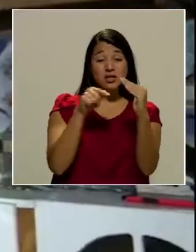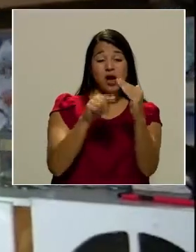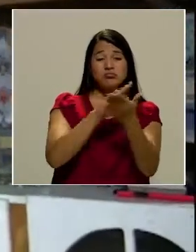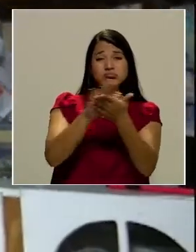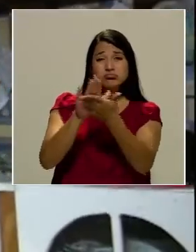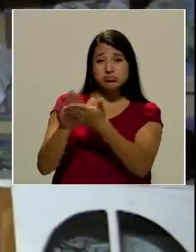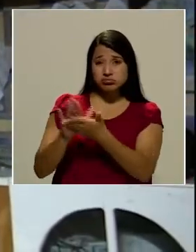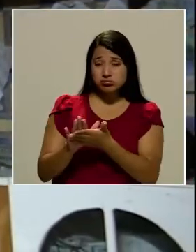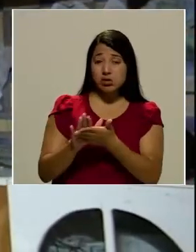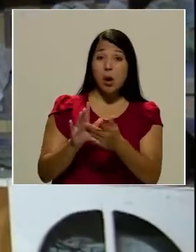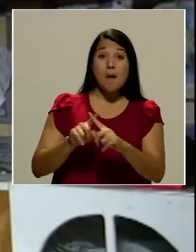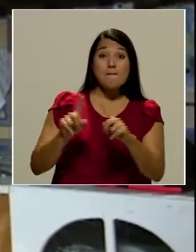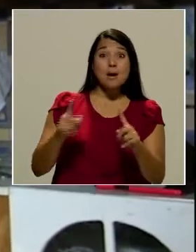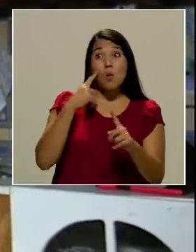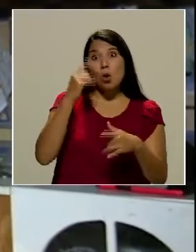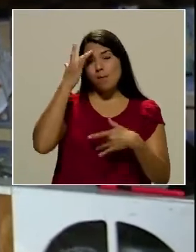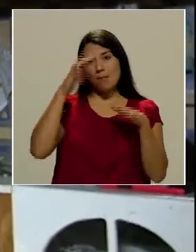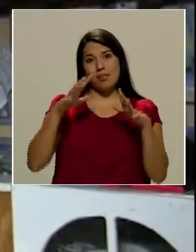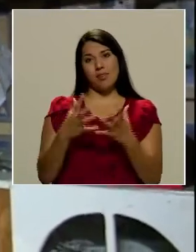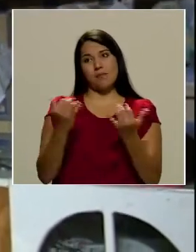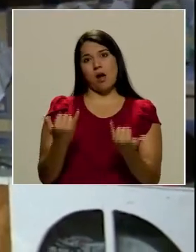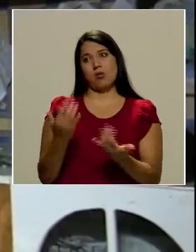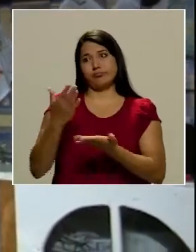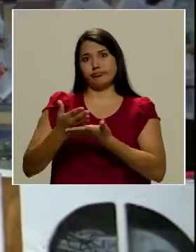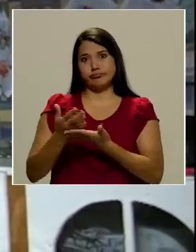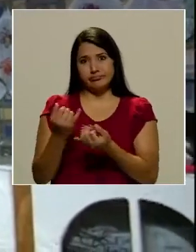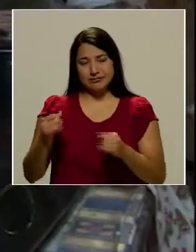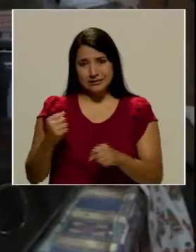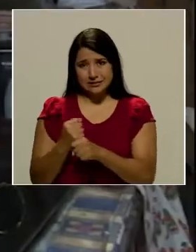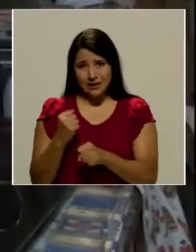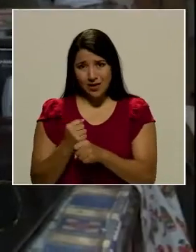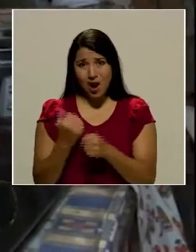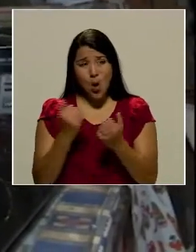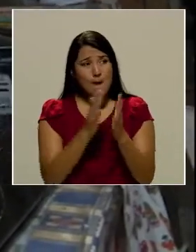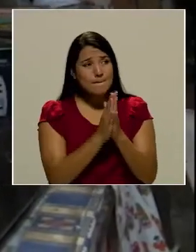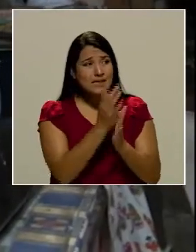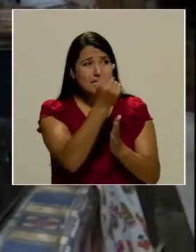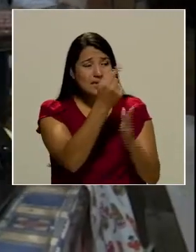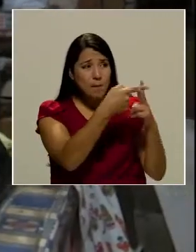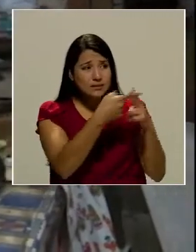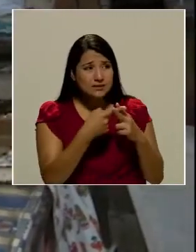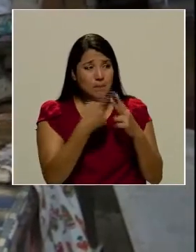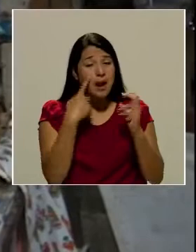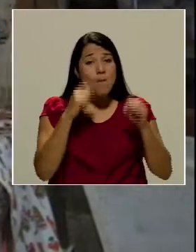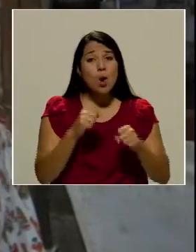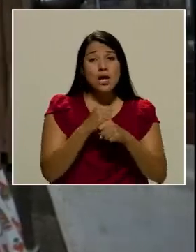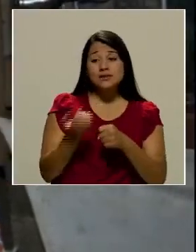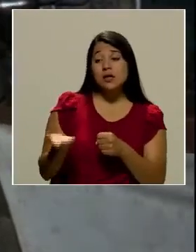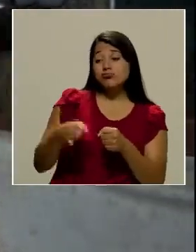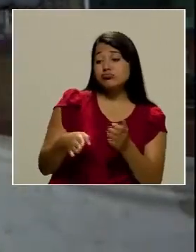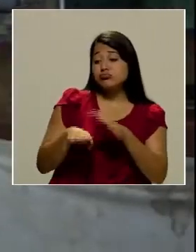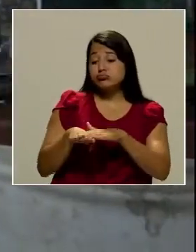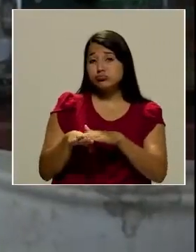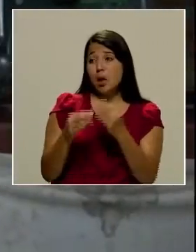pandemia no pudo seguir laborando. Por ahora pide dinero prestado para poder hacer tamales y venderlos y de esta manera hacerle